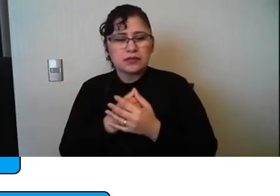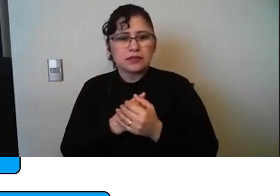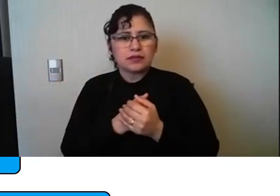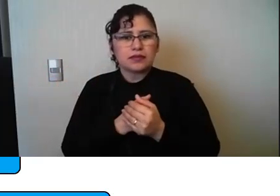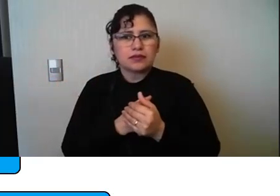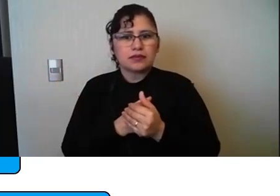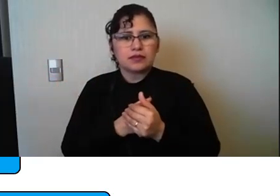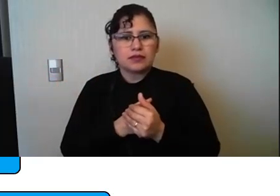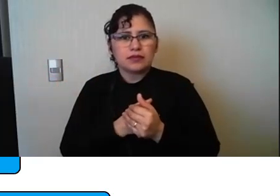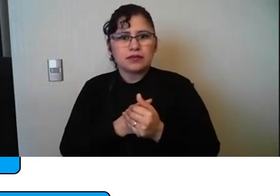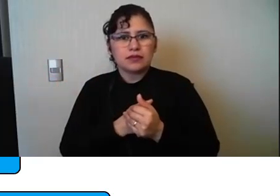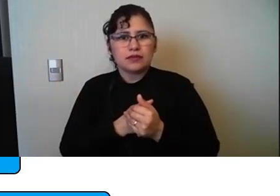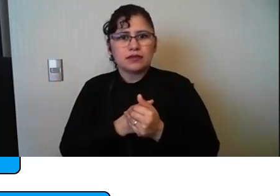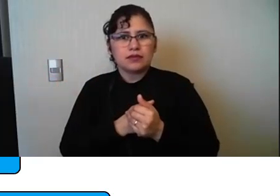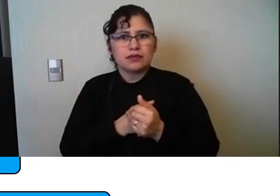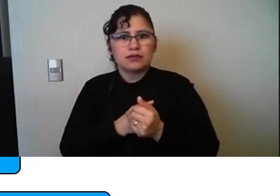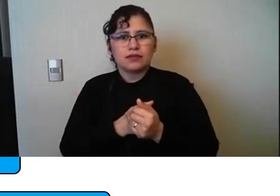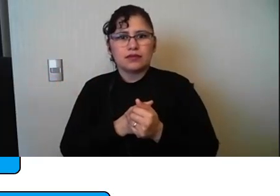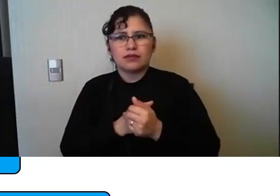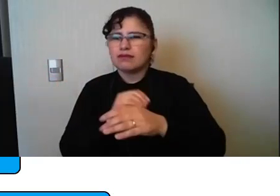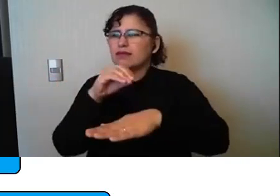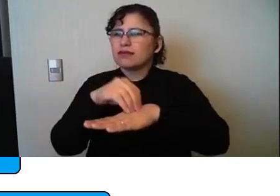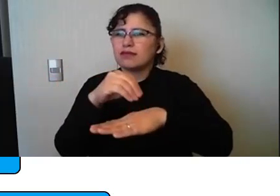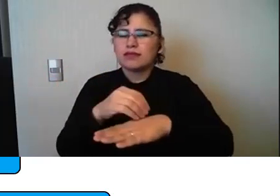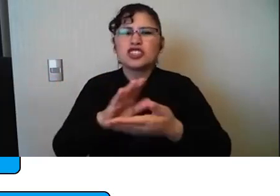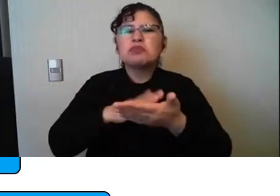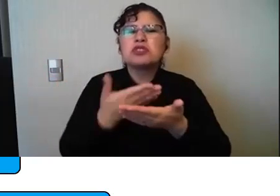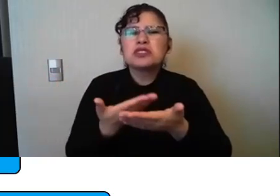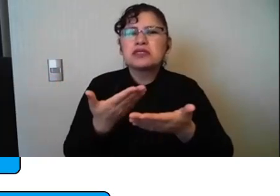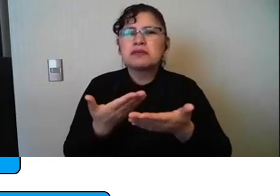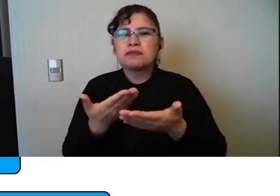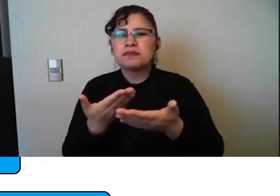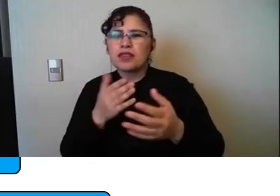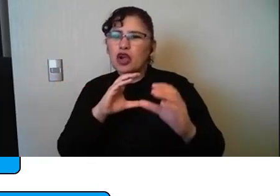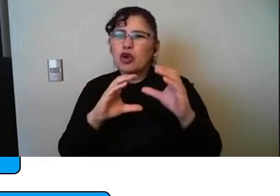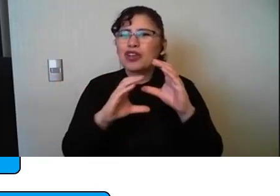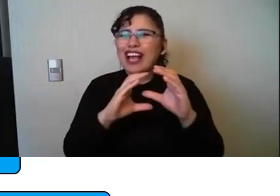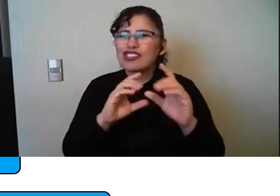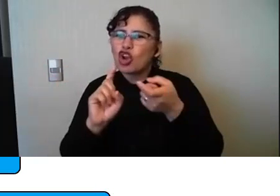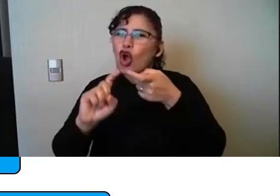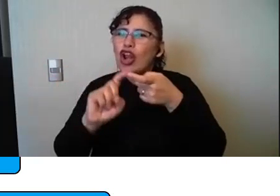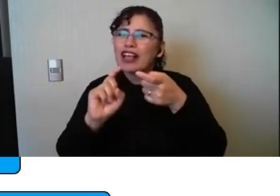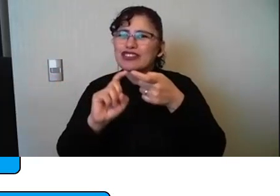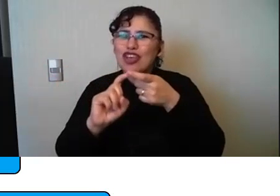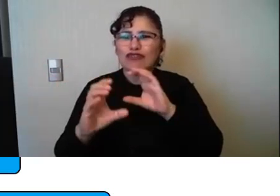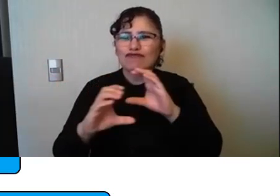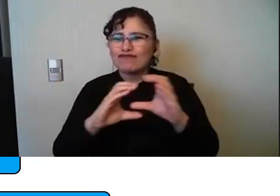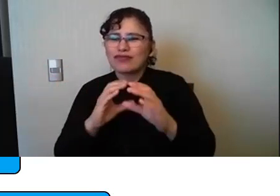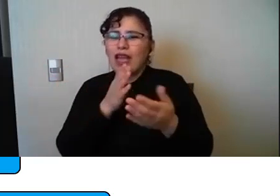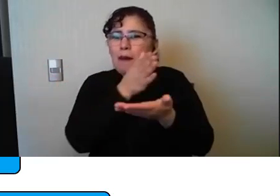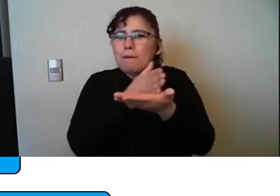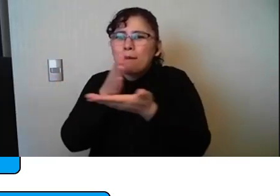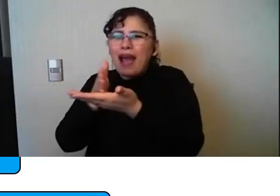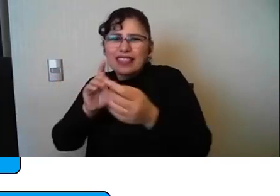dado indicios de la comunicación que existen a través de con otras estructuras.